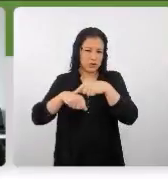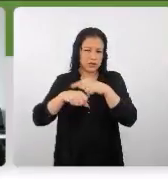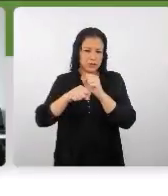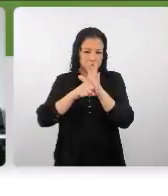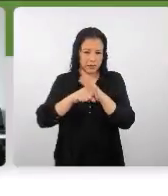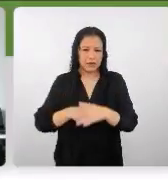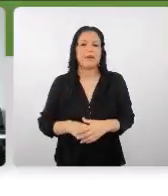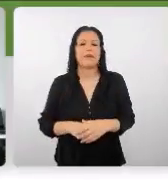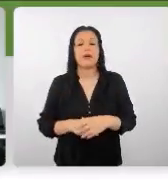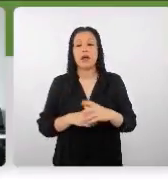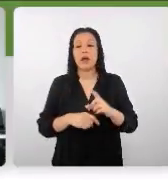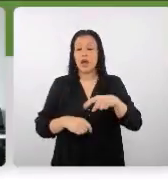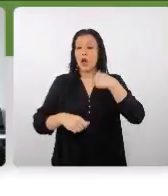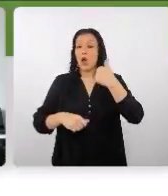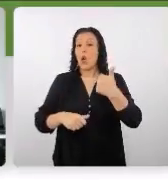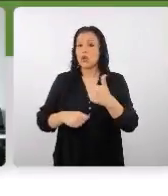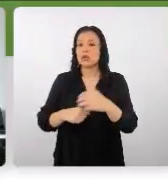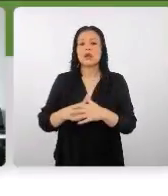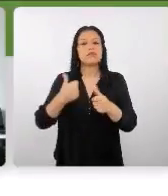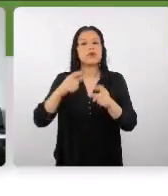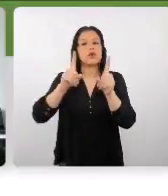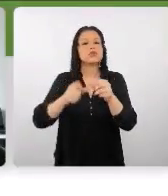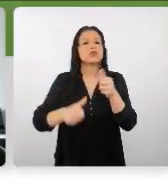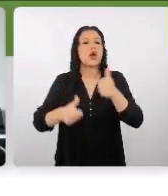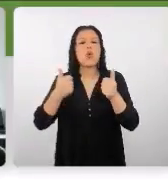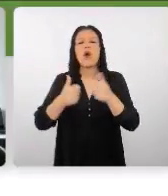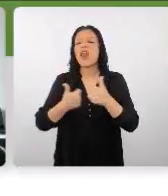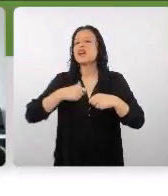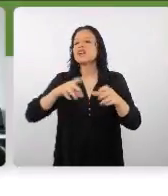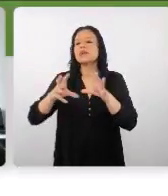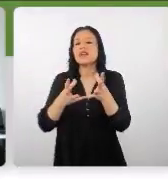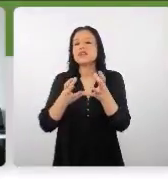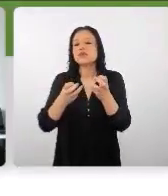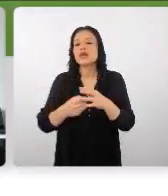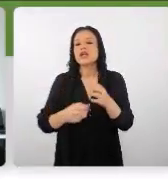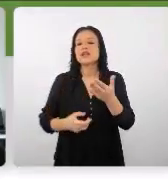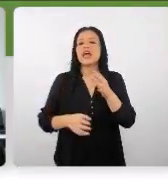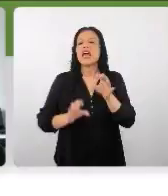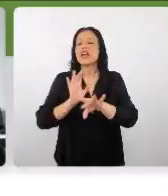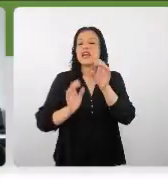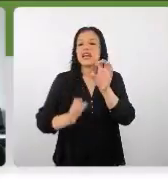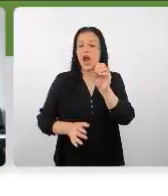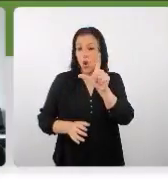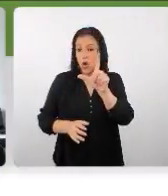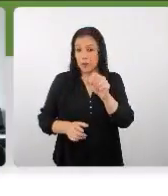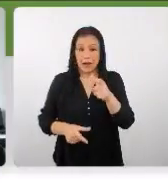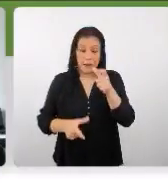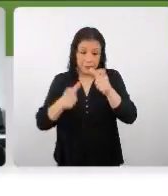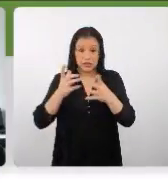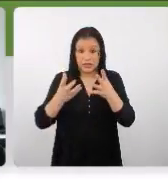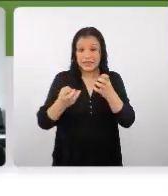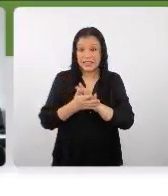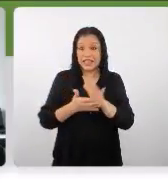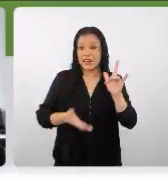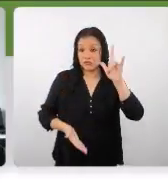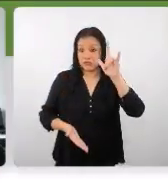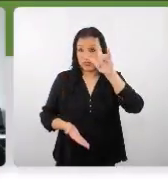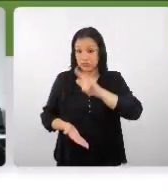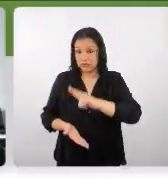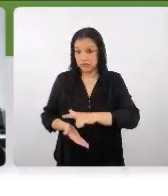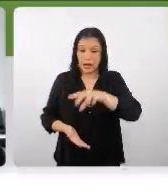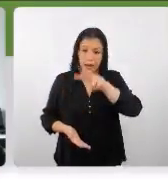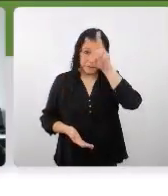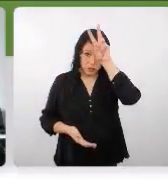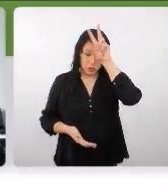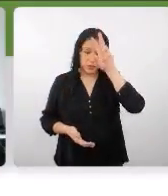¿Qué actividades serían las más demandadas por Oliver? Bueno, aquellos que sí tienen intención de venir a Perú, vemos acá los que están en